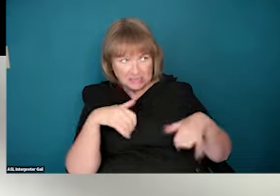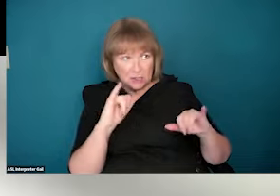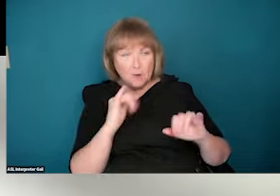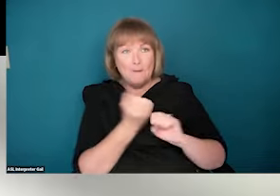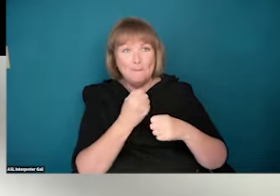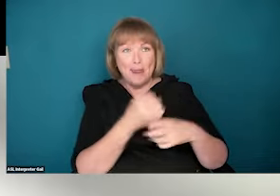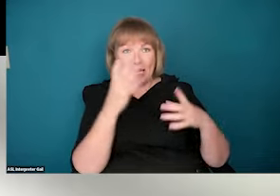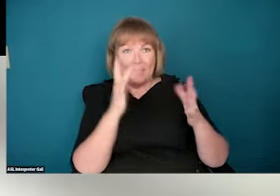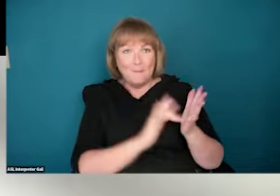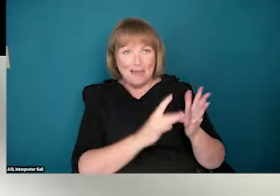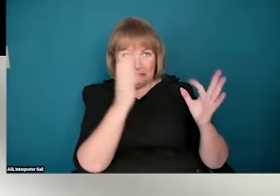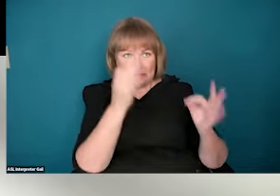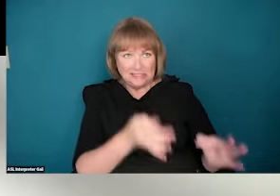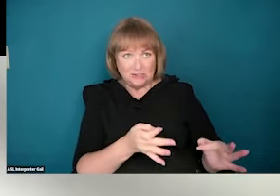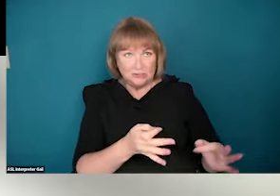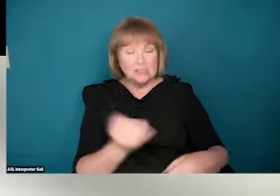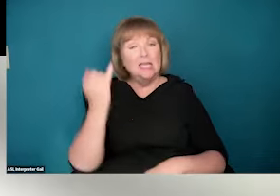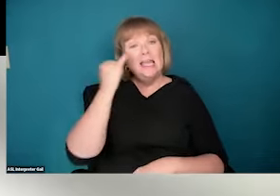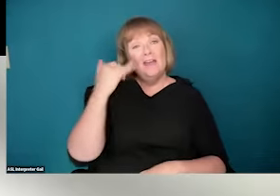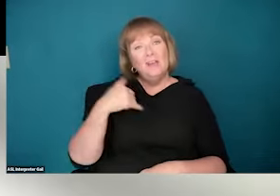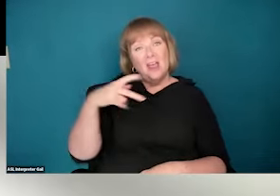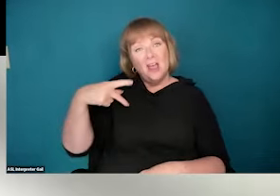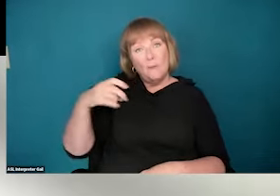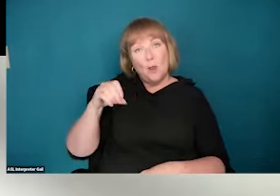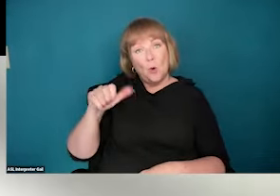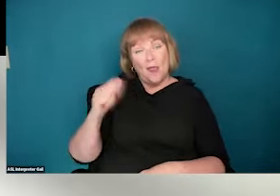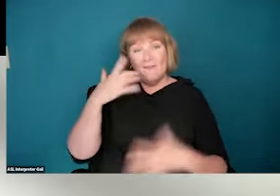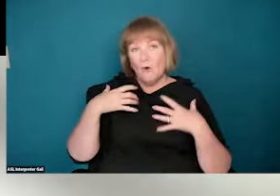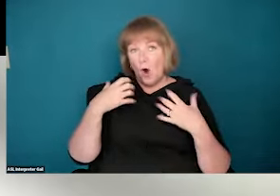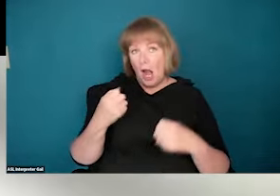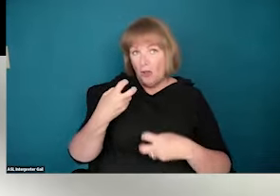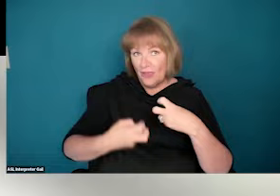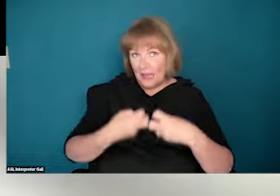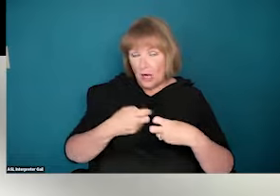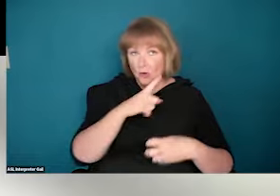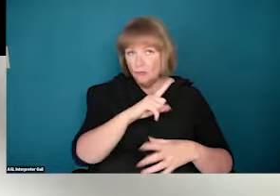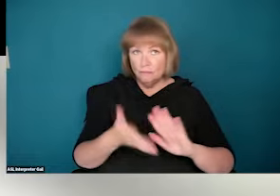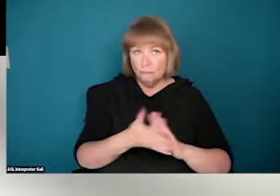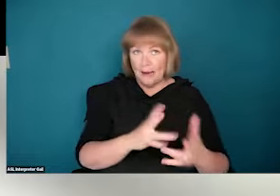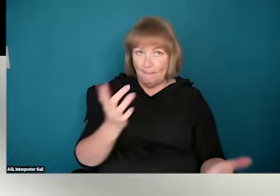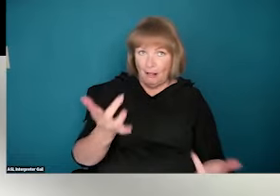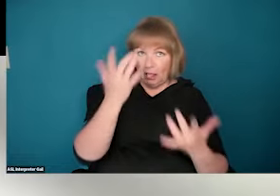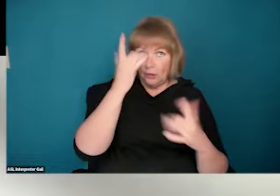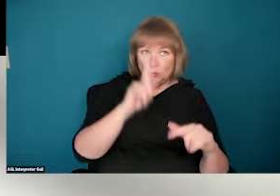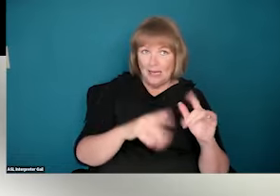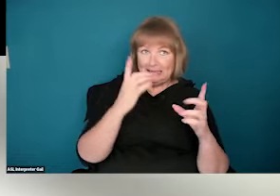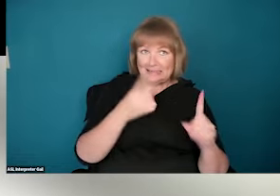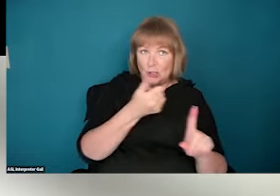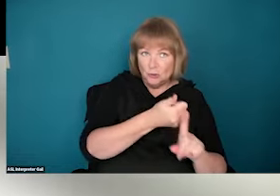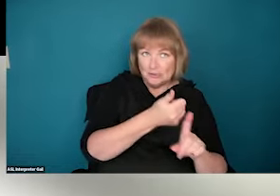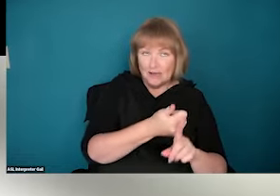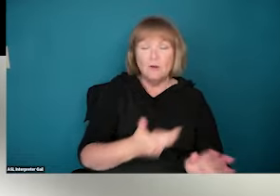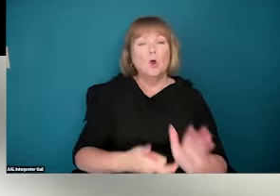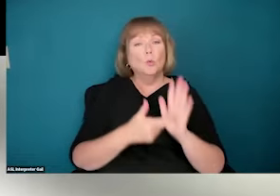no puedan tomar sus decisiones médicas. Si usted tiene un poder abogado para cuidados de